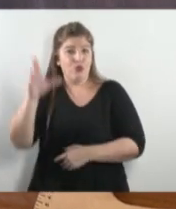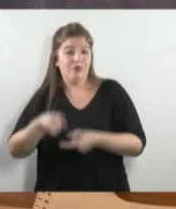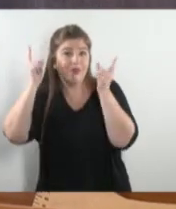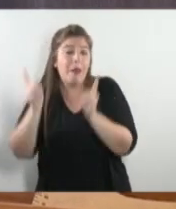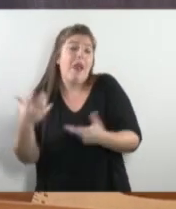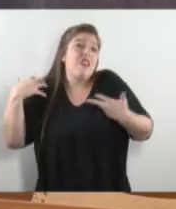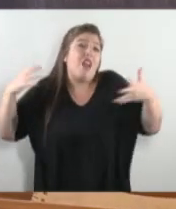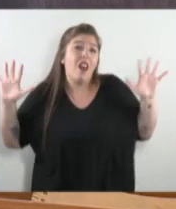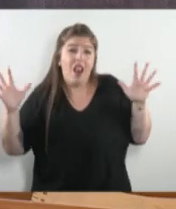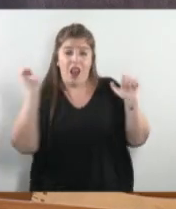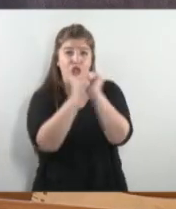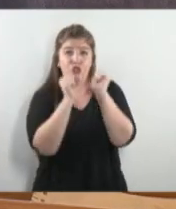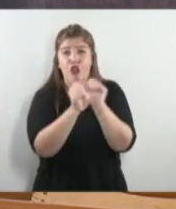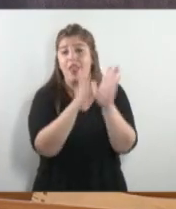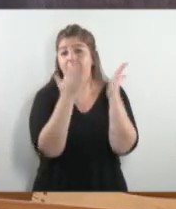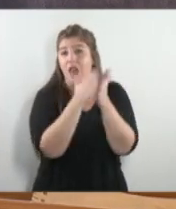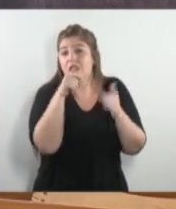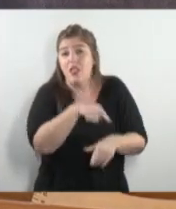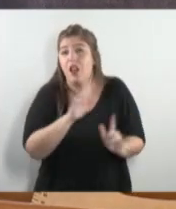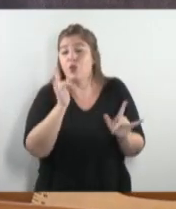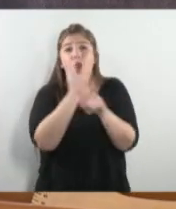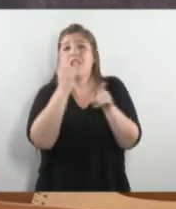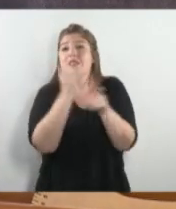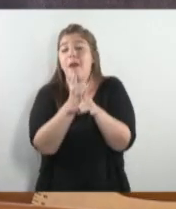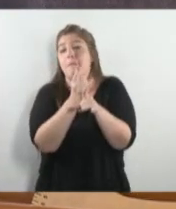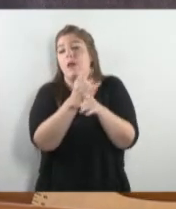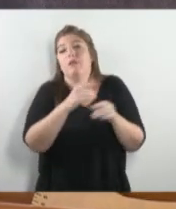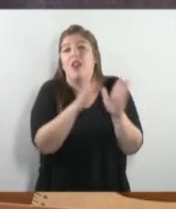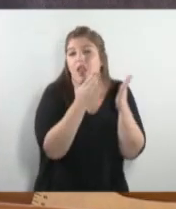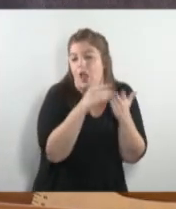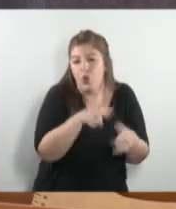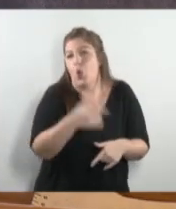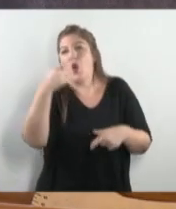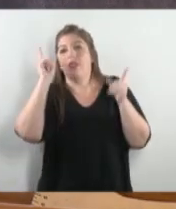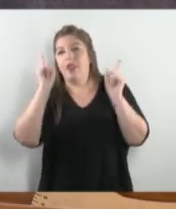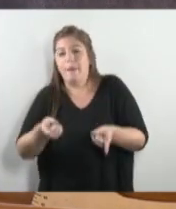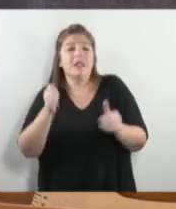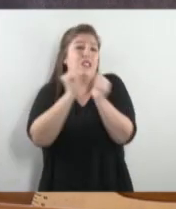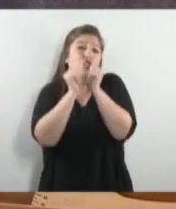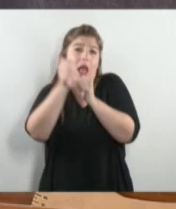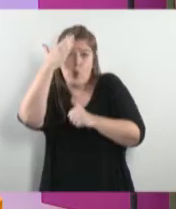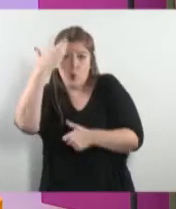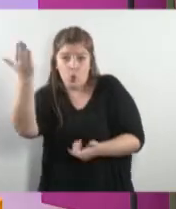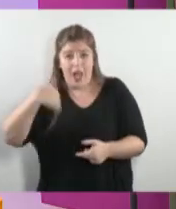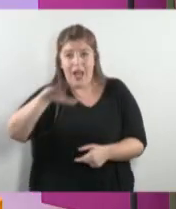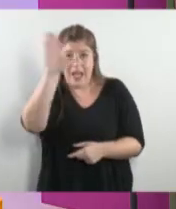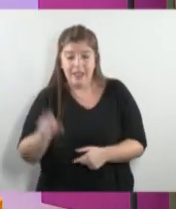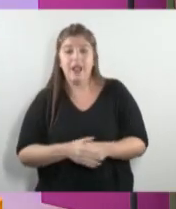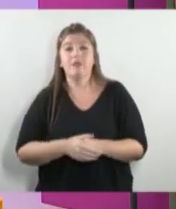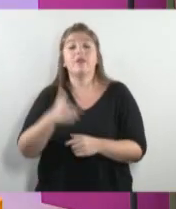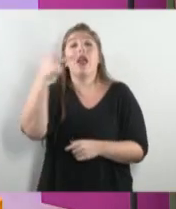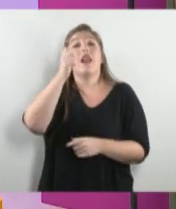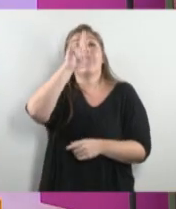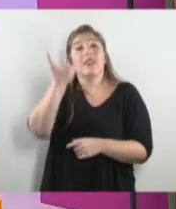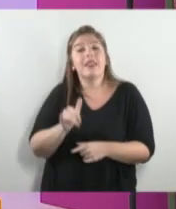en general, en la historia de la literatura fue siempre de la literatura y de la historia de la cultura argentina. Hernández reivindica la figura